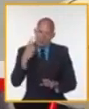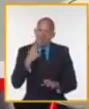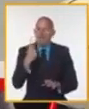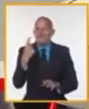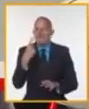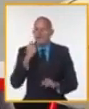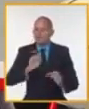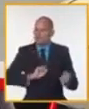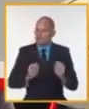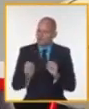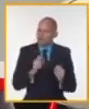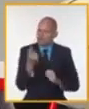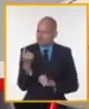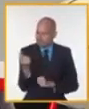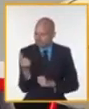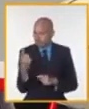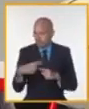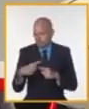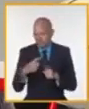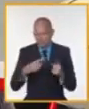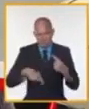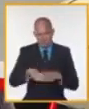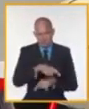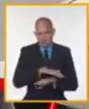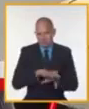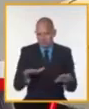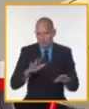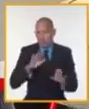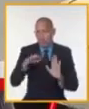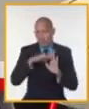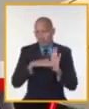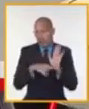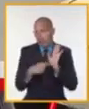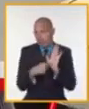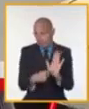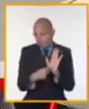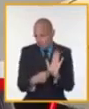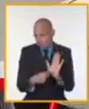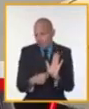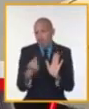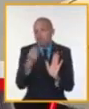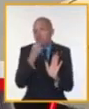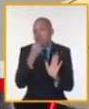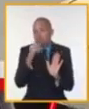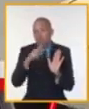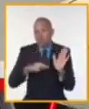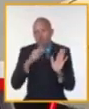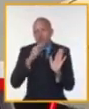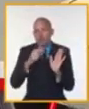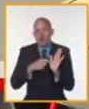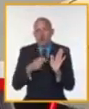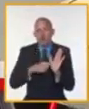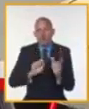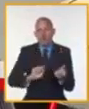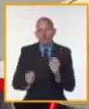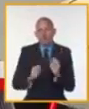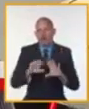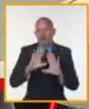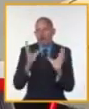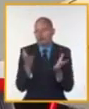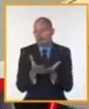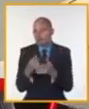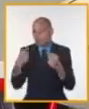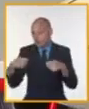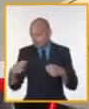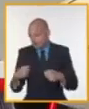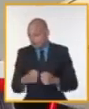control de los precios y las medidas que están proyectadas, que no podemos evaluarlas de manera aislada en cuanto a regulación, en cuanto a control, sino que